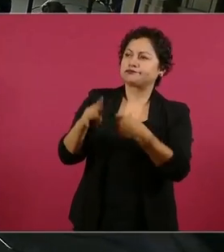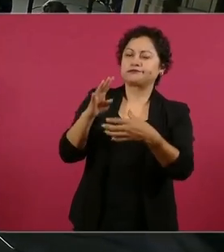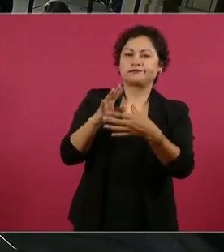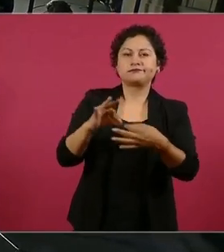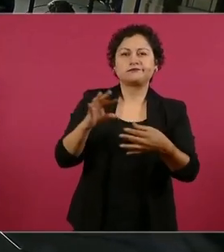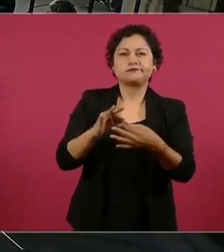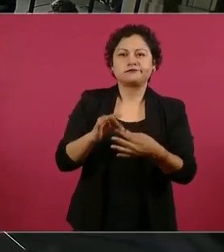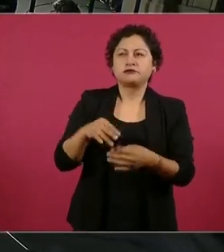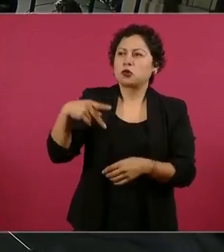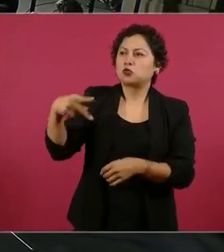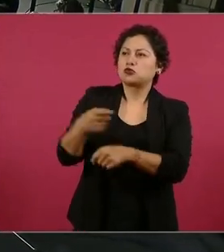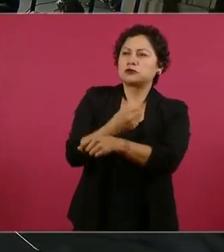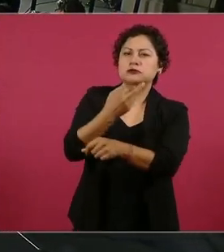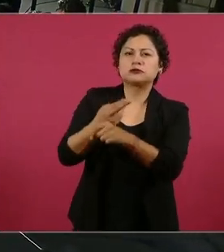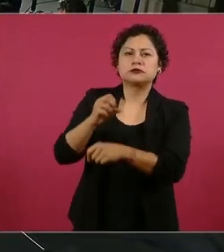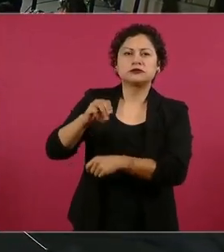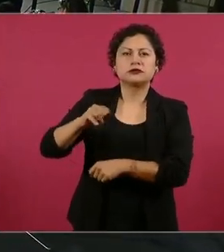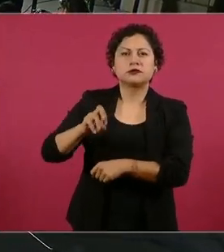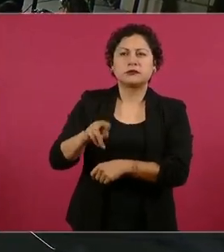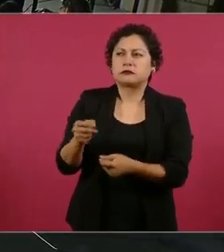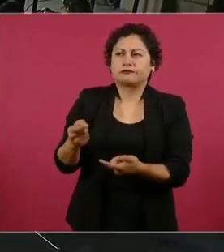de Marina.